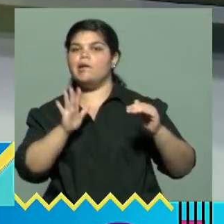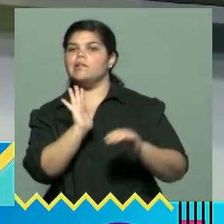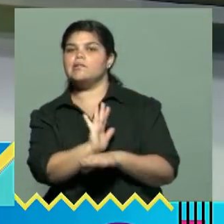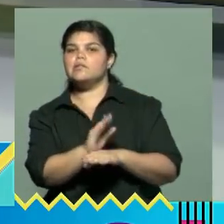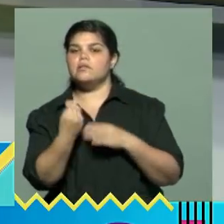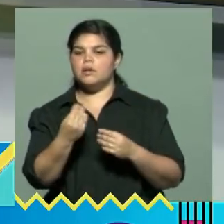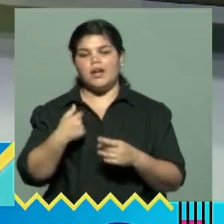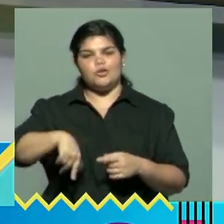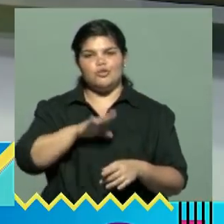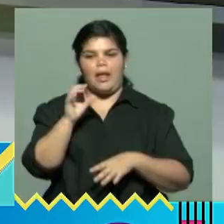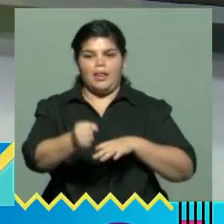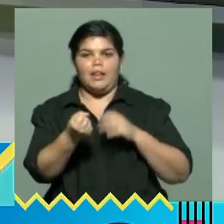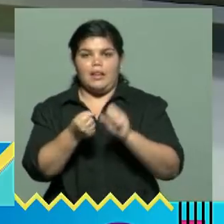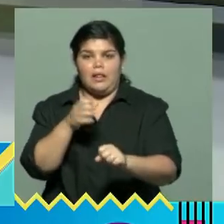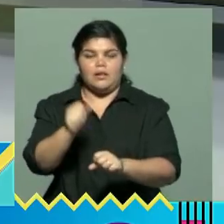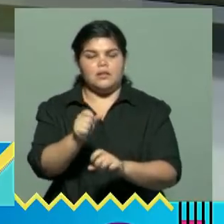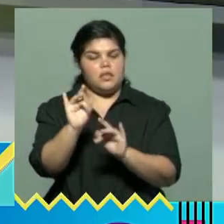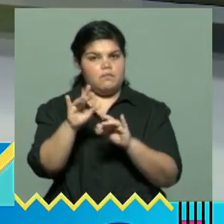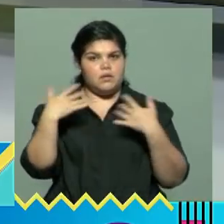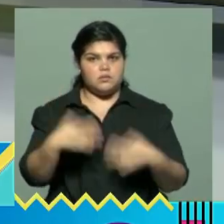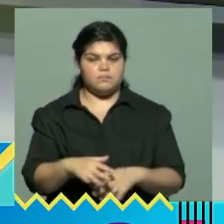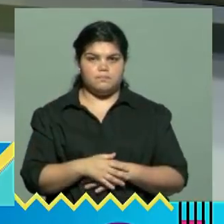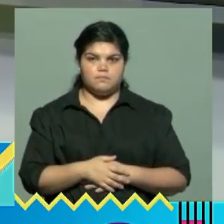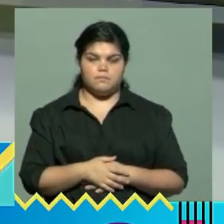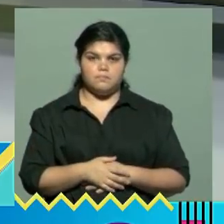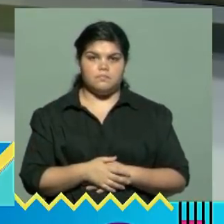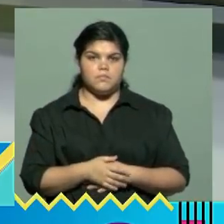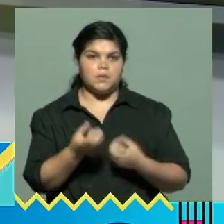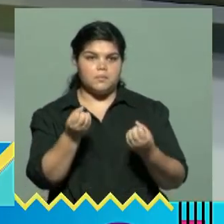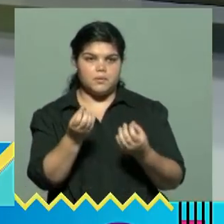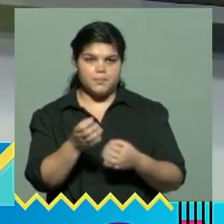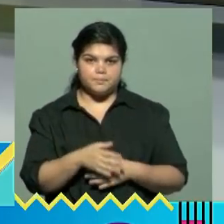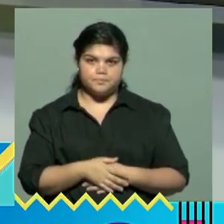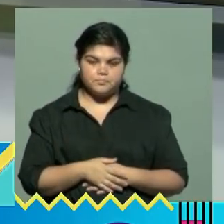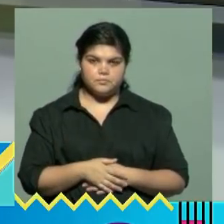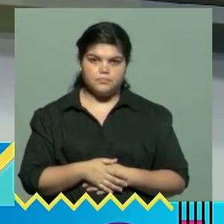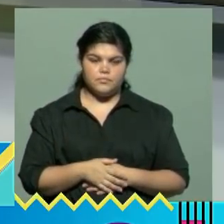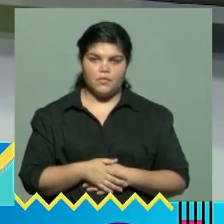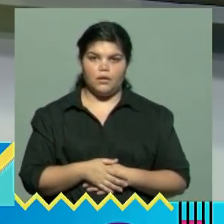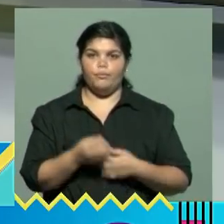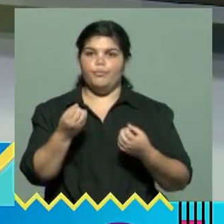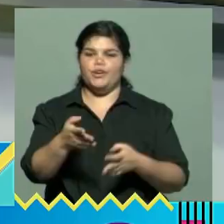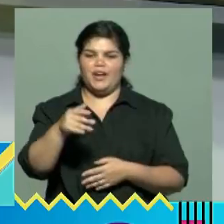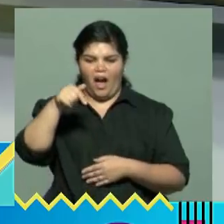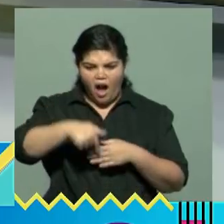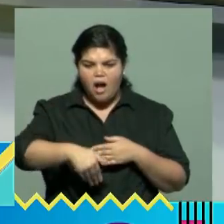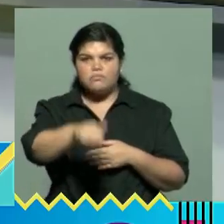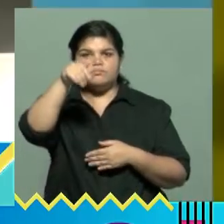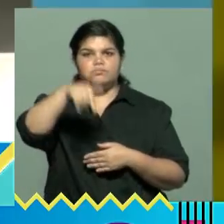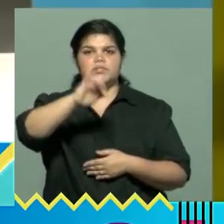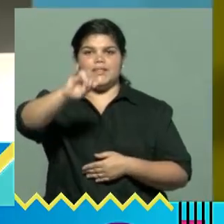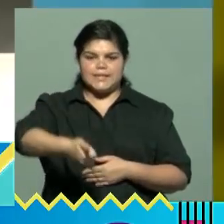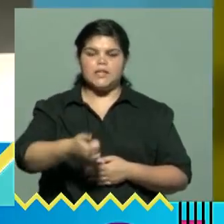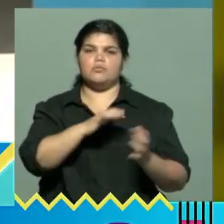mucho más difícil alcanzar justamente la lucha. Bien. ¿Y por qué se puede dar hoy? ¿Por qué hoy un presidente